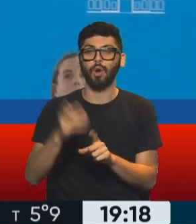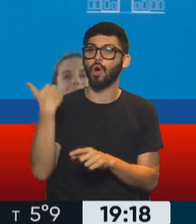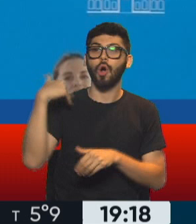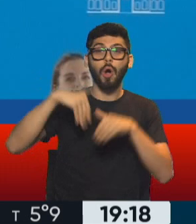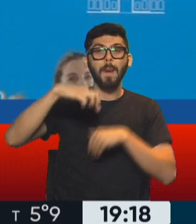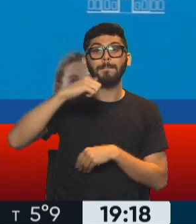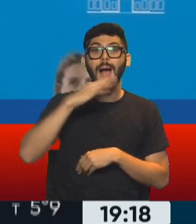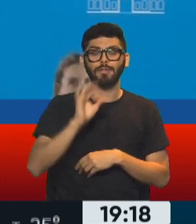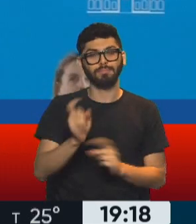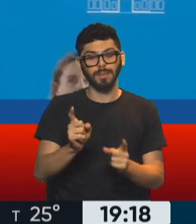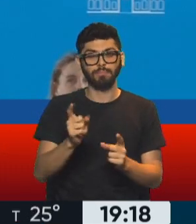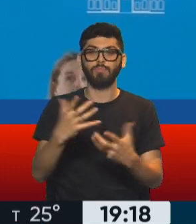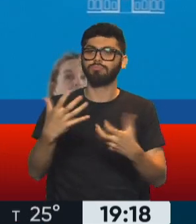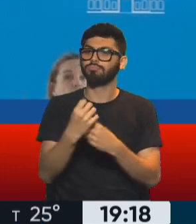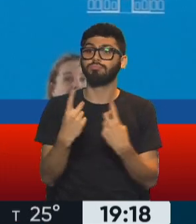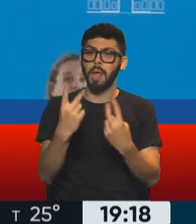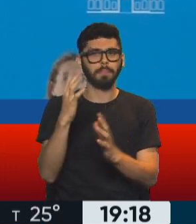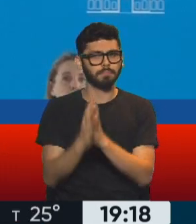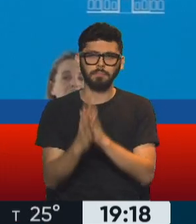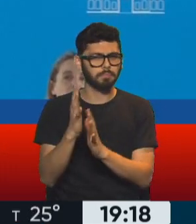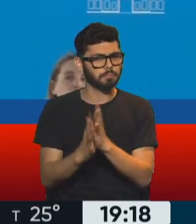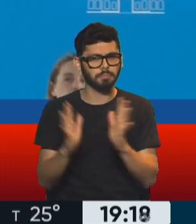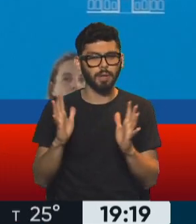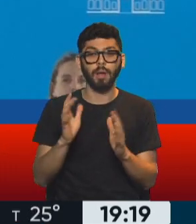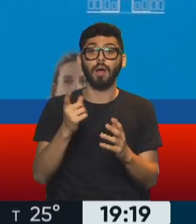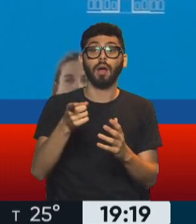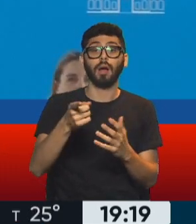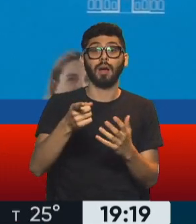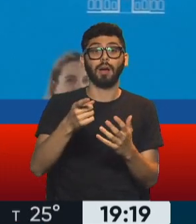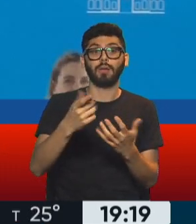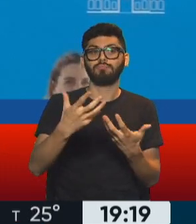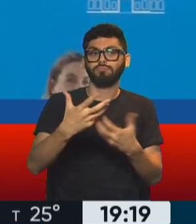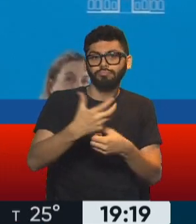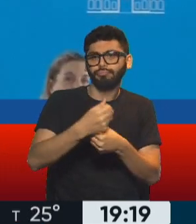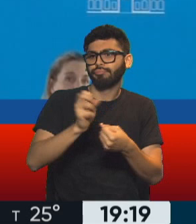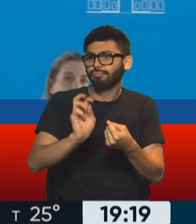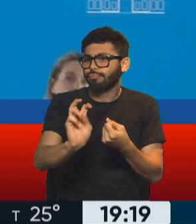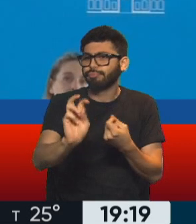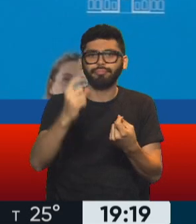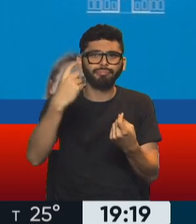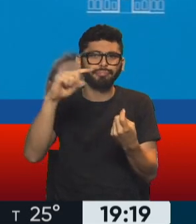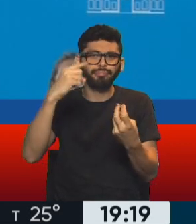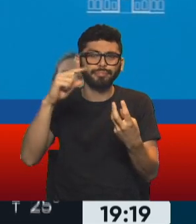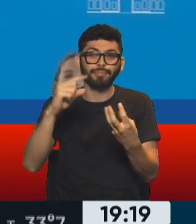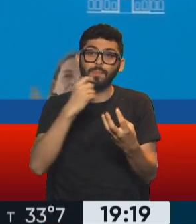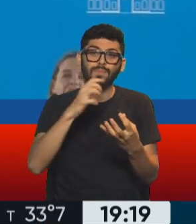PASO, el transporte va a ser libre y gratuito para todas aquellas líneas de transporte de